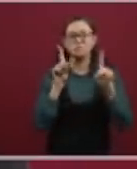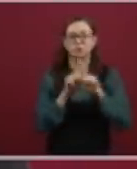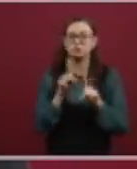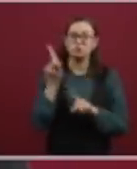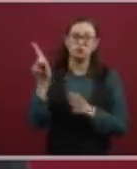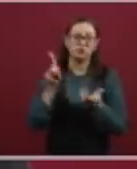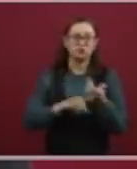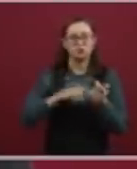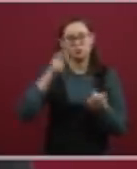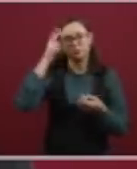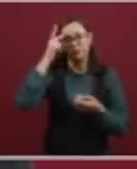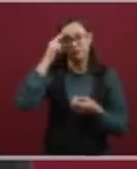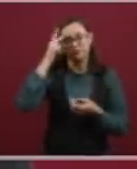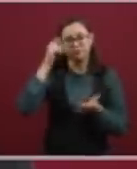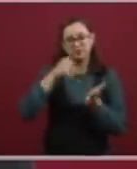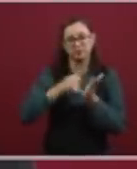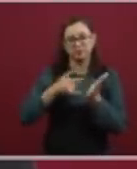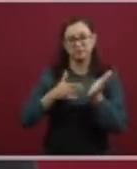Artes